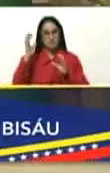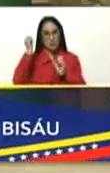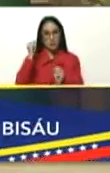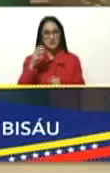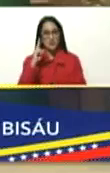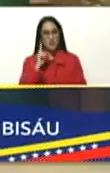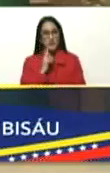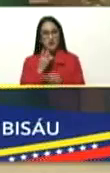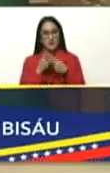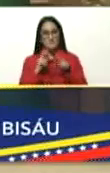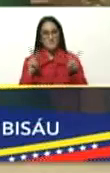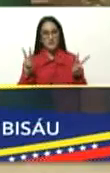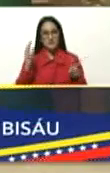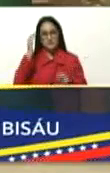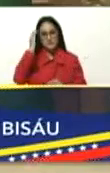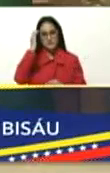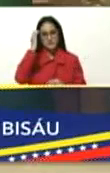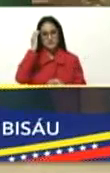bolivariana de paz.